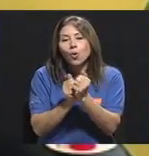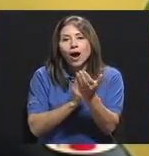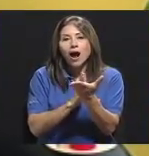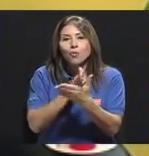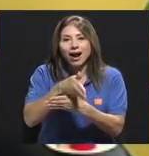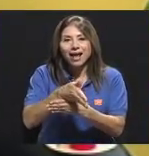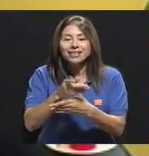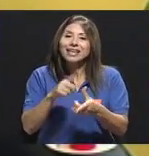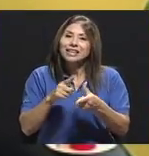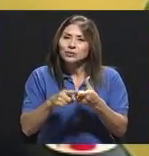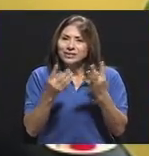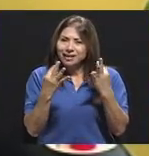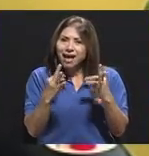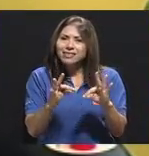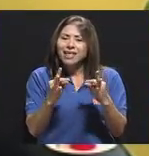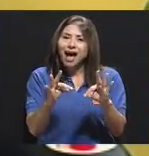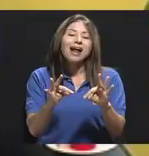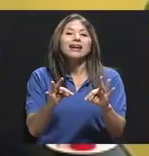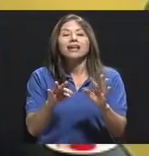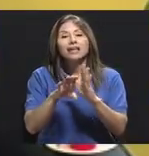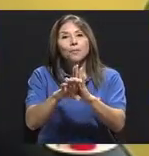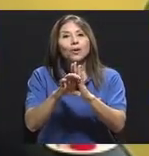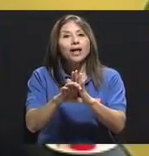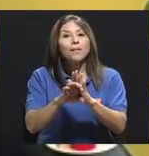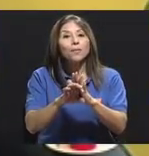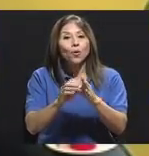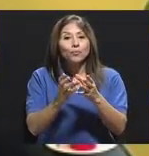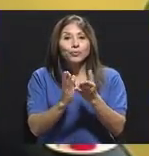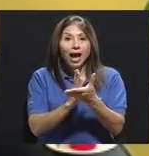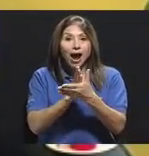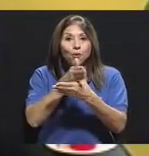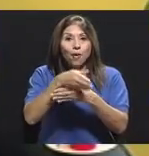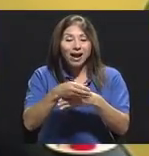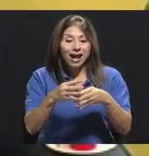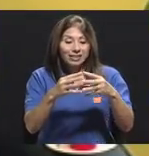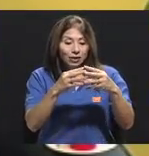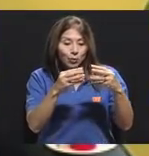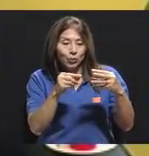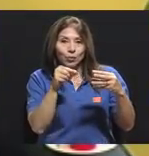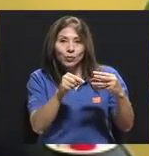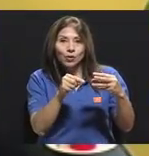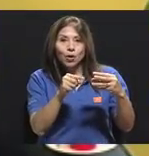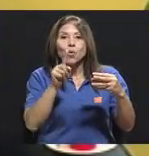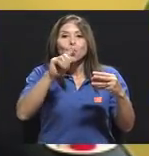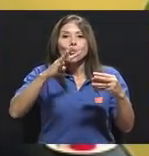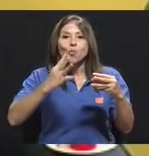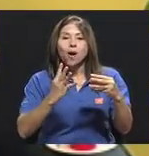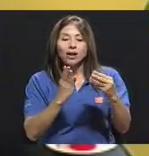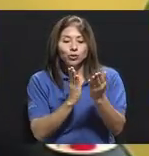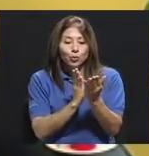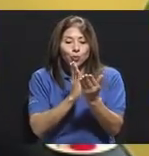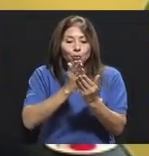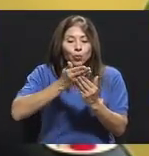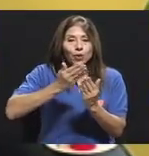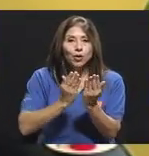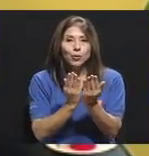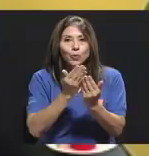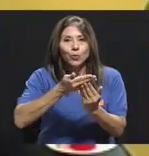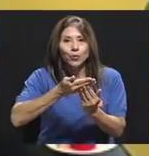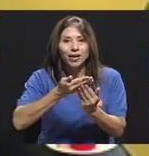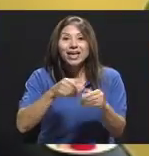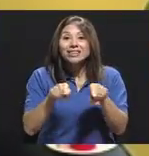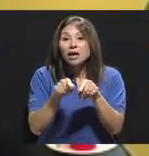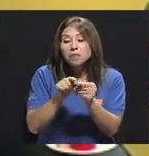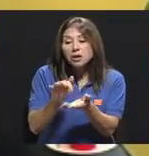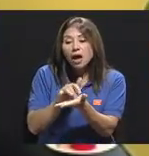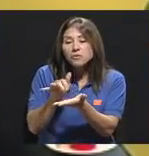entonces tratar de que sea un un cuarto de unidad de aguacate y que las otras preparaciones que vayan en mi plato incorpore más vegetales el arrocito los frijoles